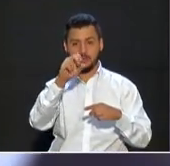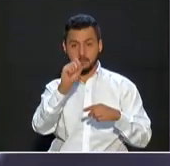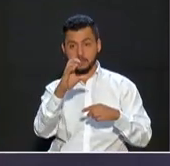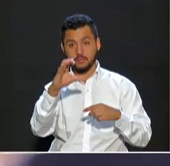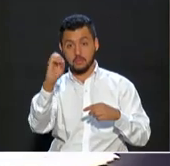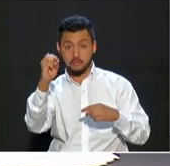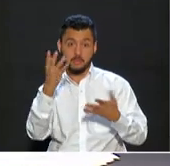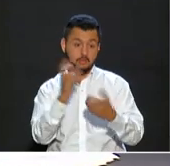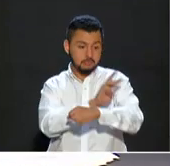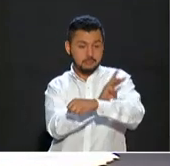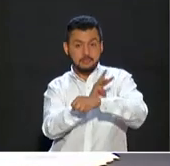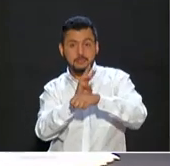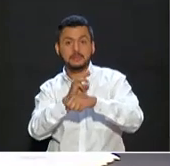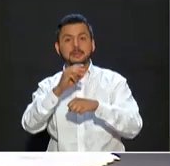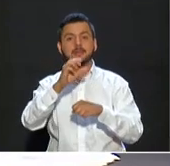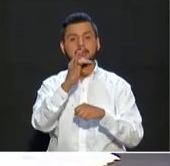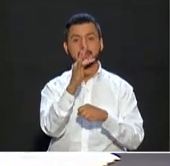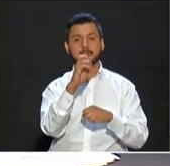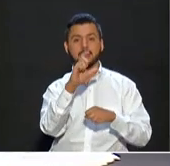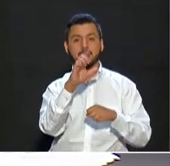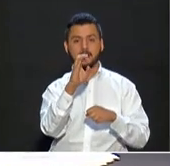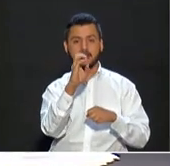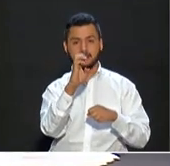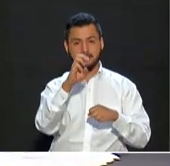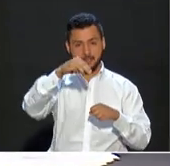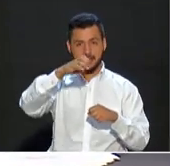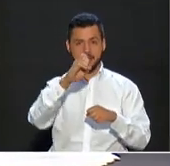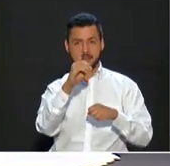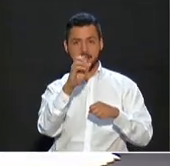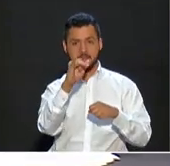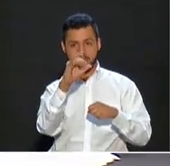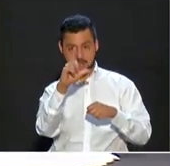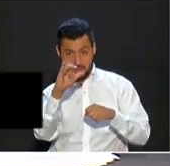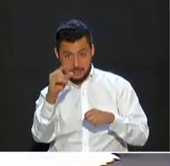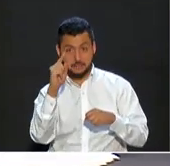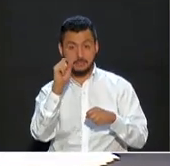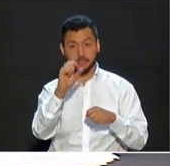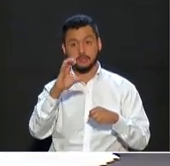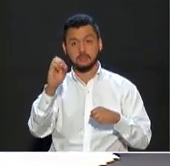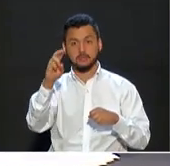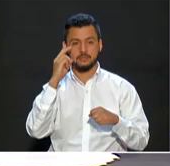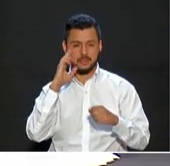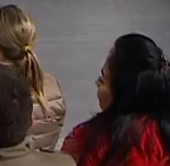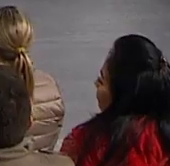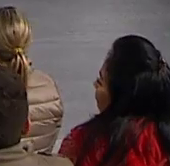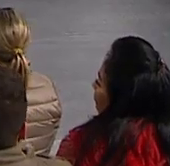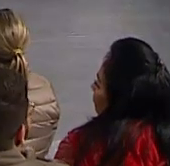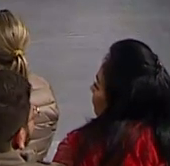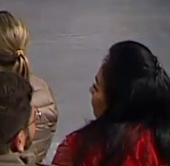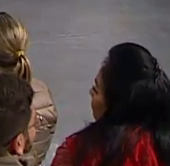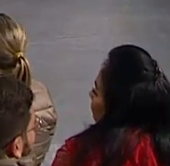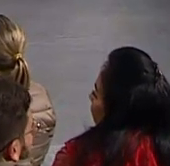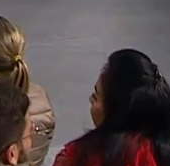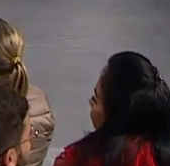www.telekom.de v nos vamos a un corte de comerciales en tres minutos estaremos de nuevo con el grande vaticinios